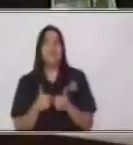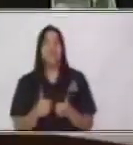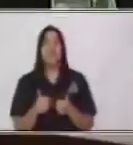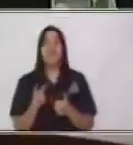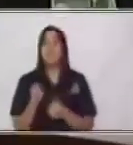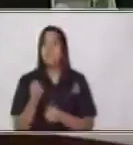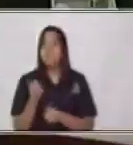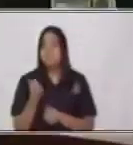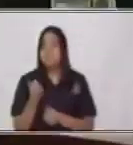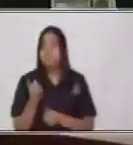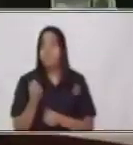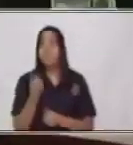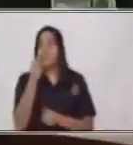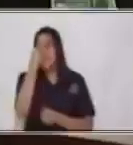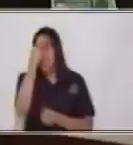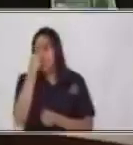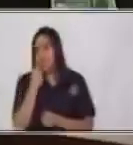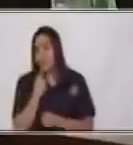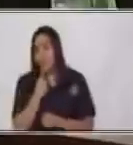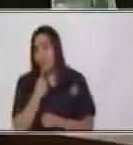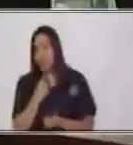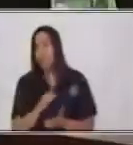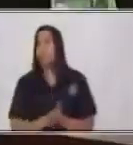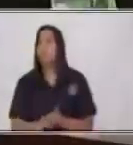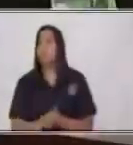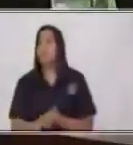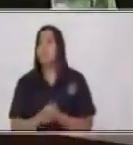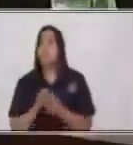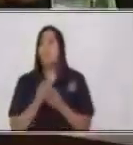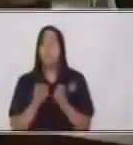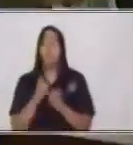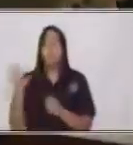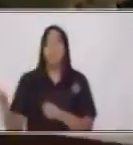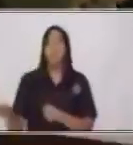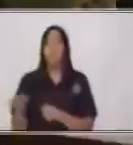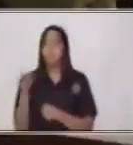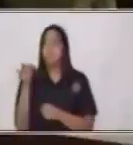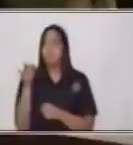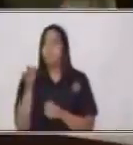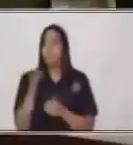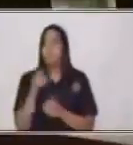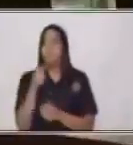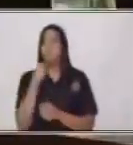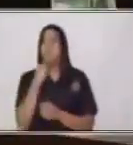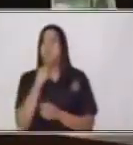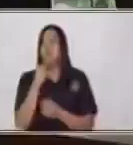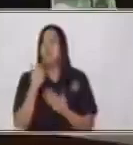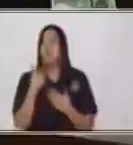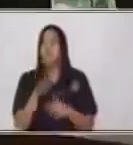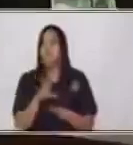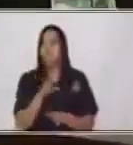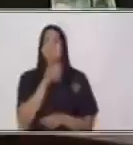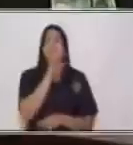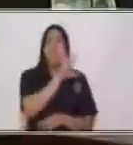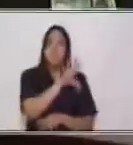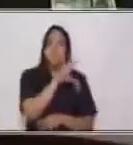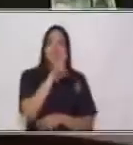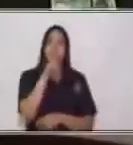faltan 25 centavos. Vamos a colocarlo y ahora se dice